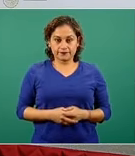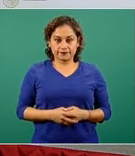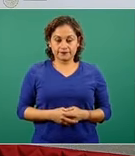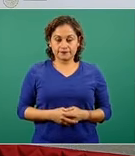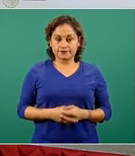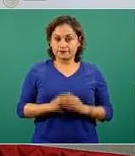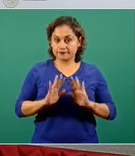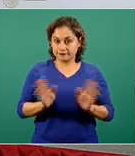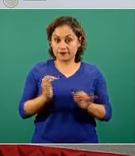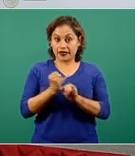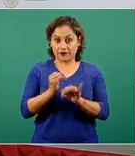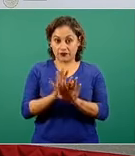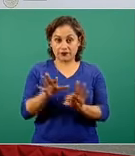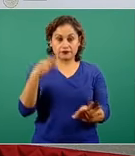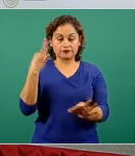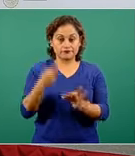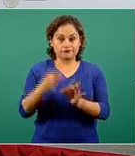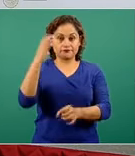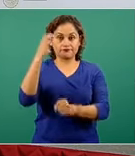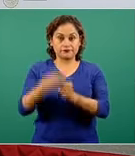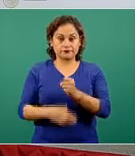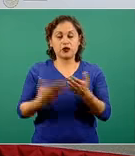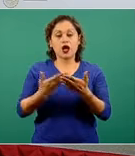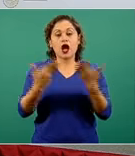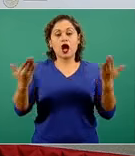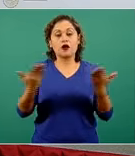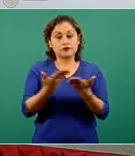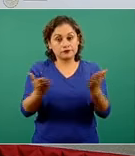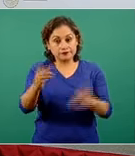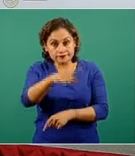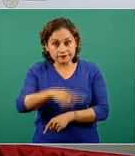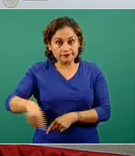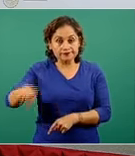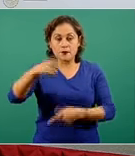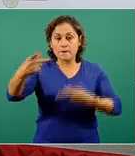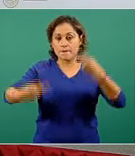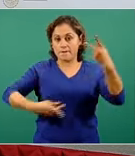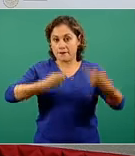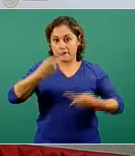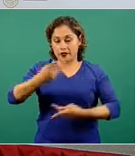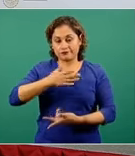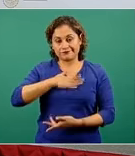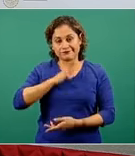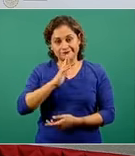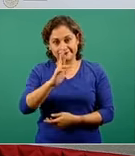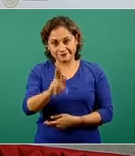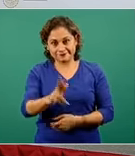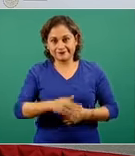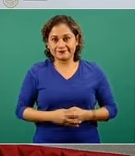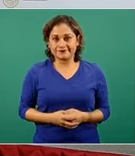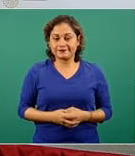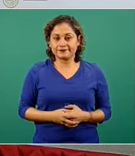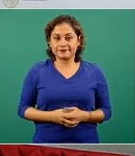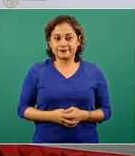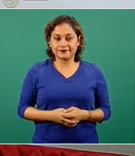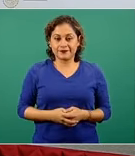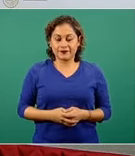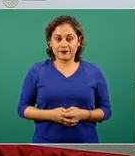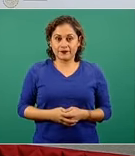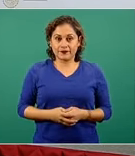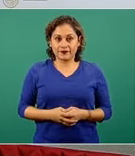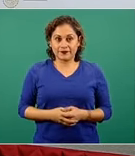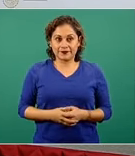vez dada la información, vamos entonces a abrir el espacio para preguntas y respuestas por parte de la prensa. Por